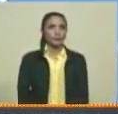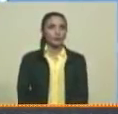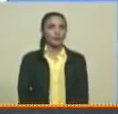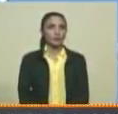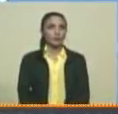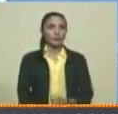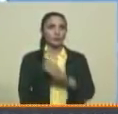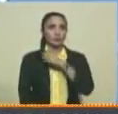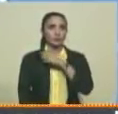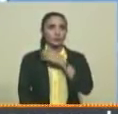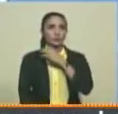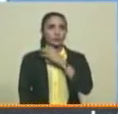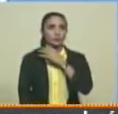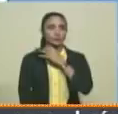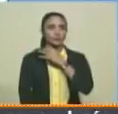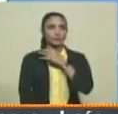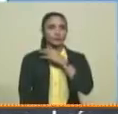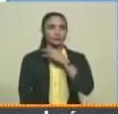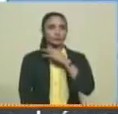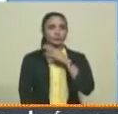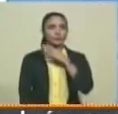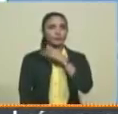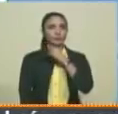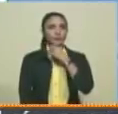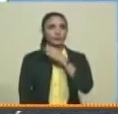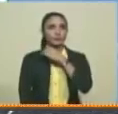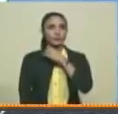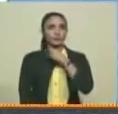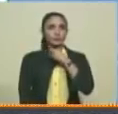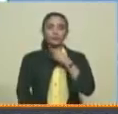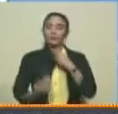el gobierno comunero nacional,